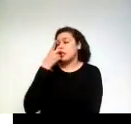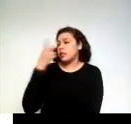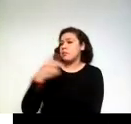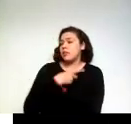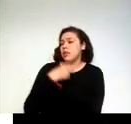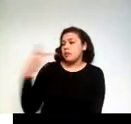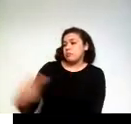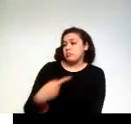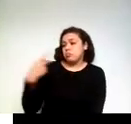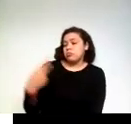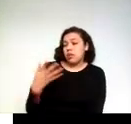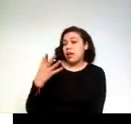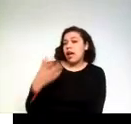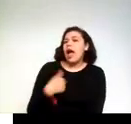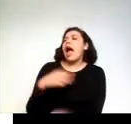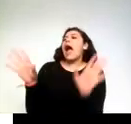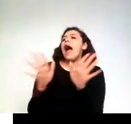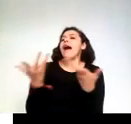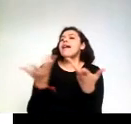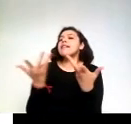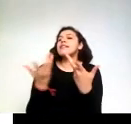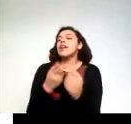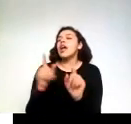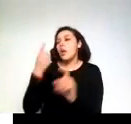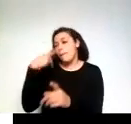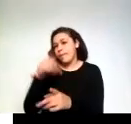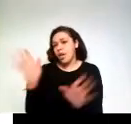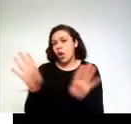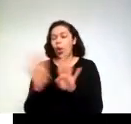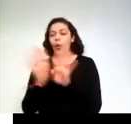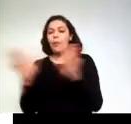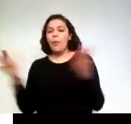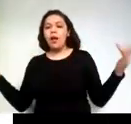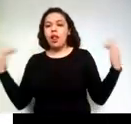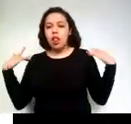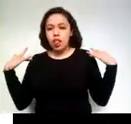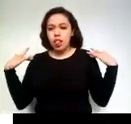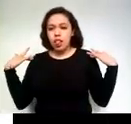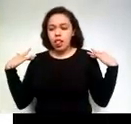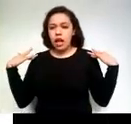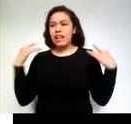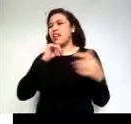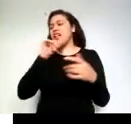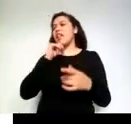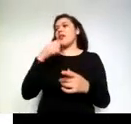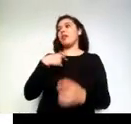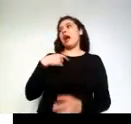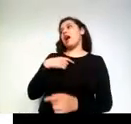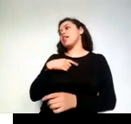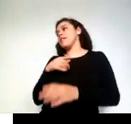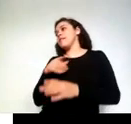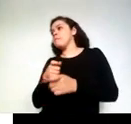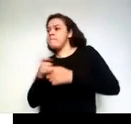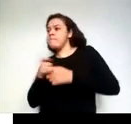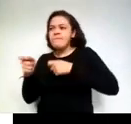pregunta, hacerlo de forma objetiva sin tratar de, pues, de manipular la respuesta de quien está del otro